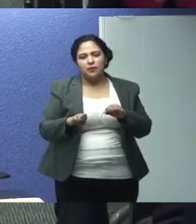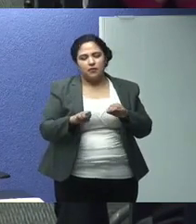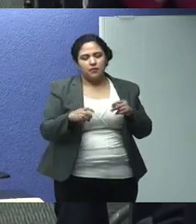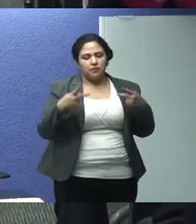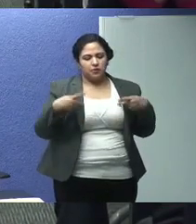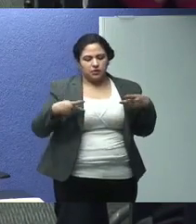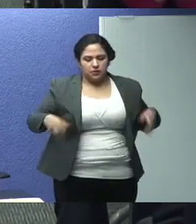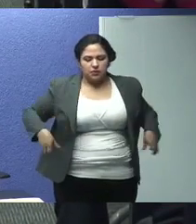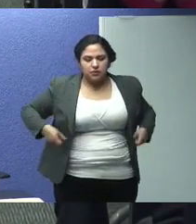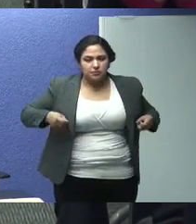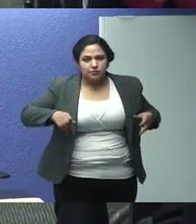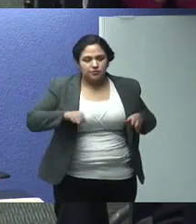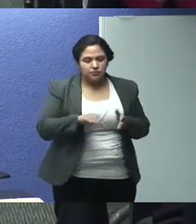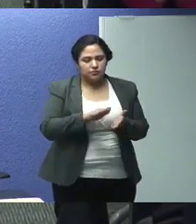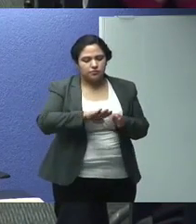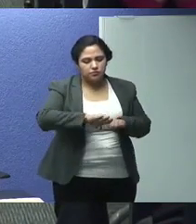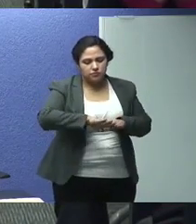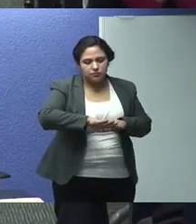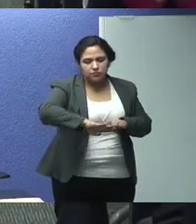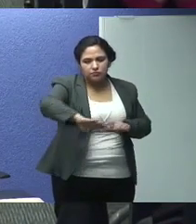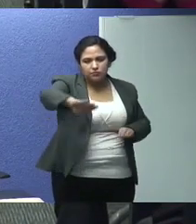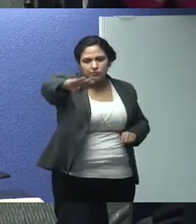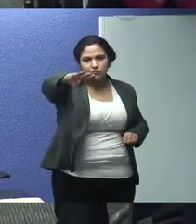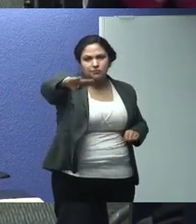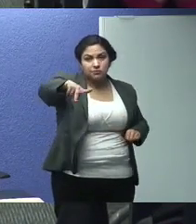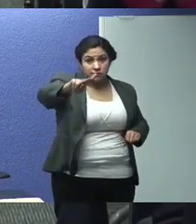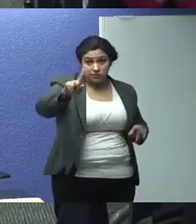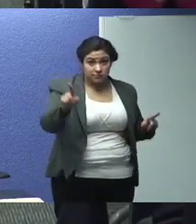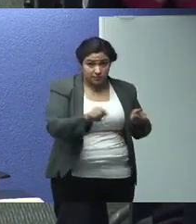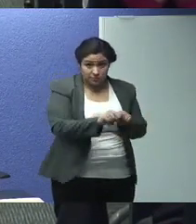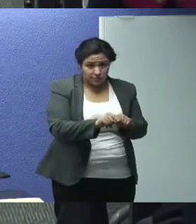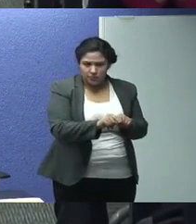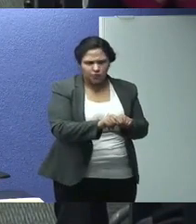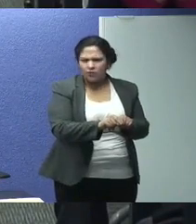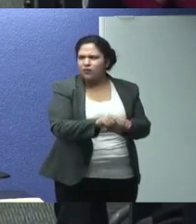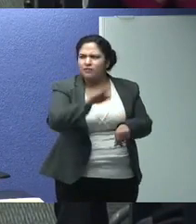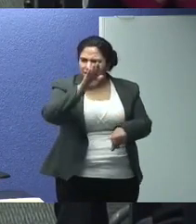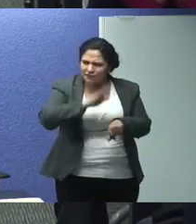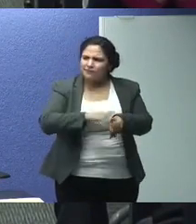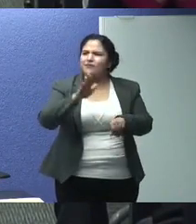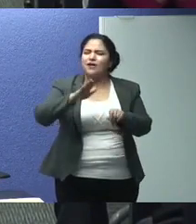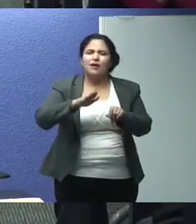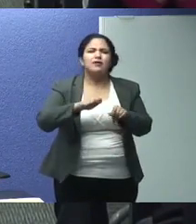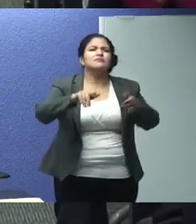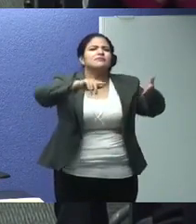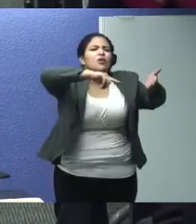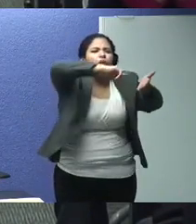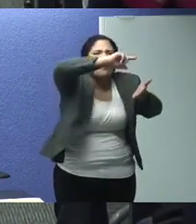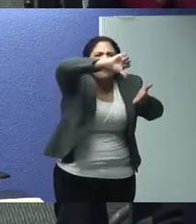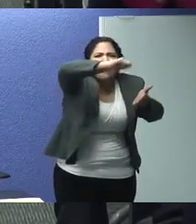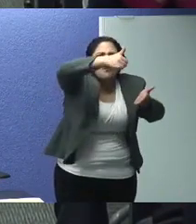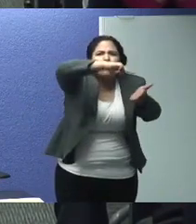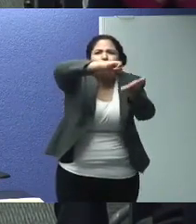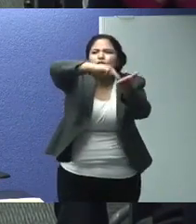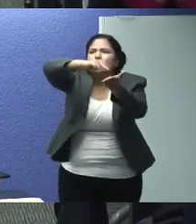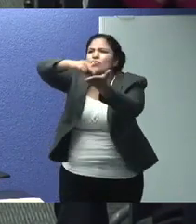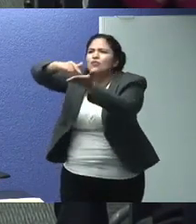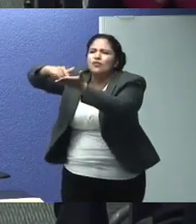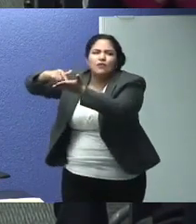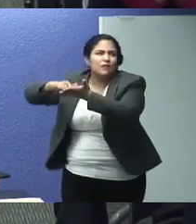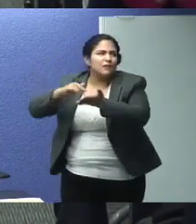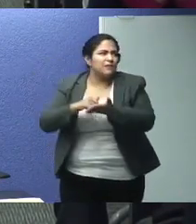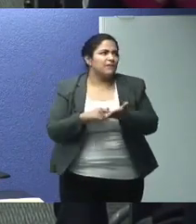de dispositivos y de cambios en los espacios. Pero mi pregunta va un poco vinculada a cómo